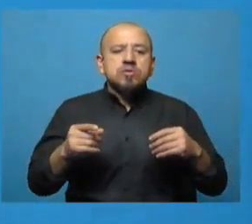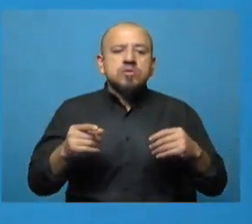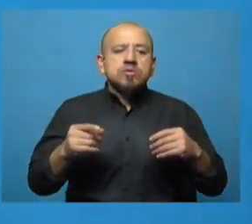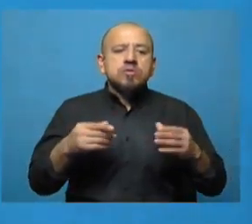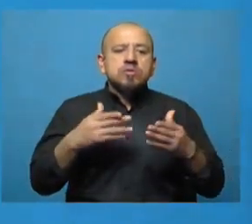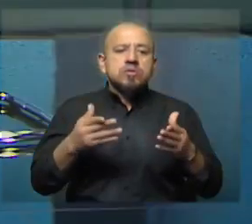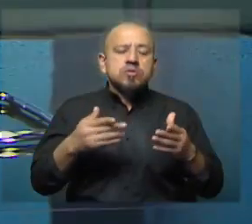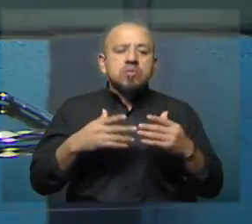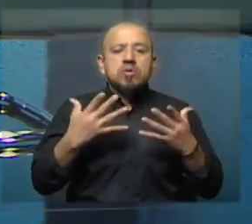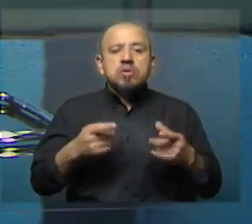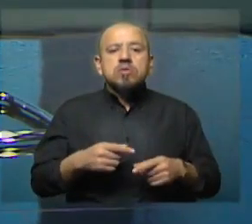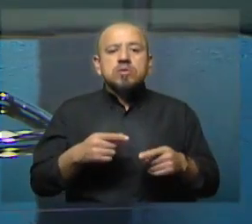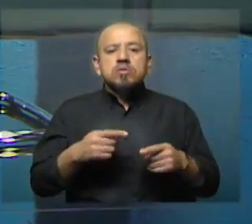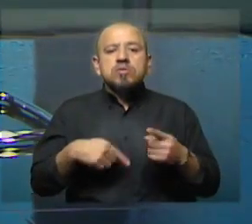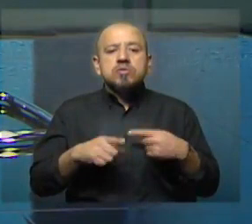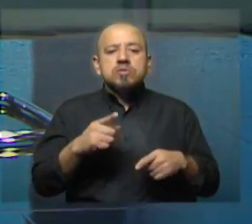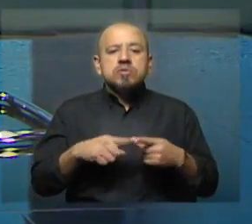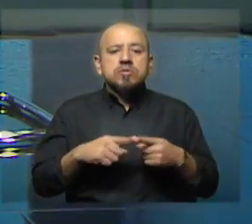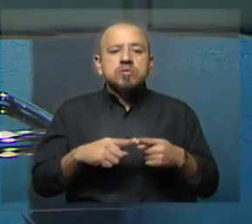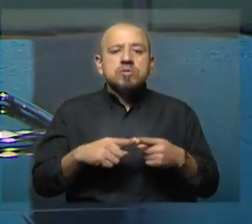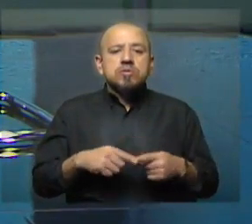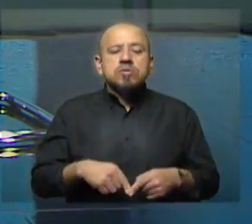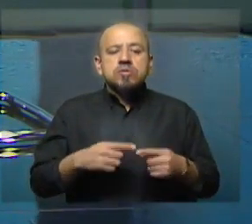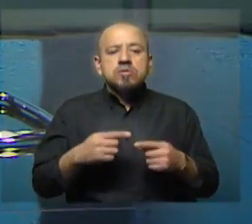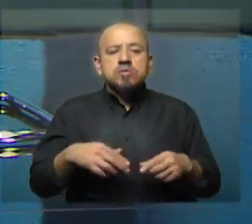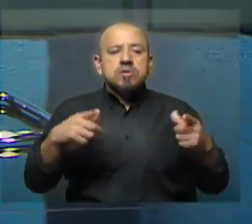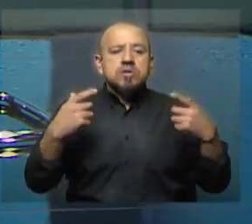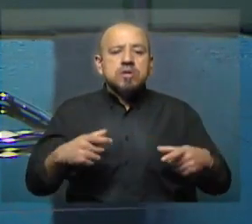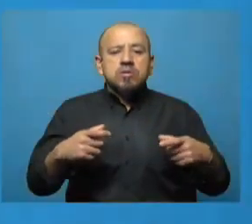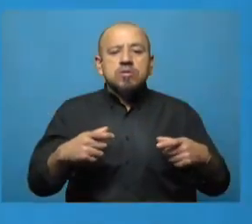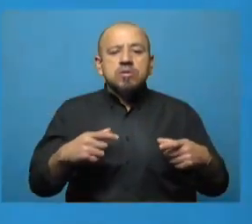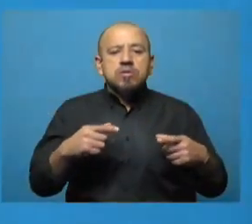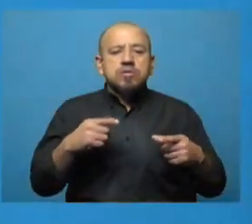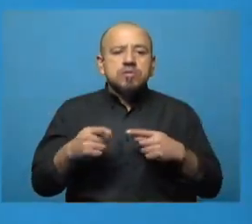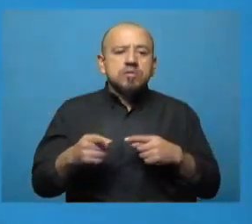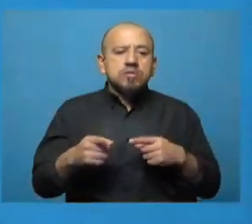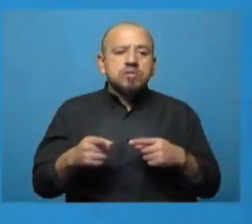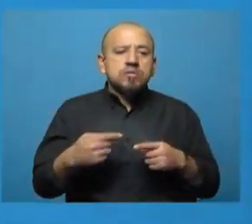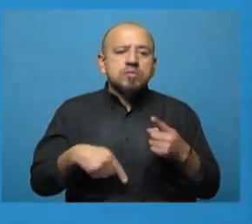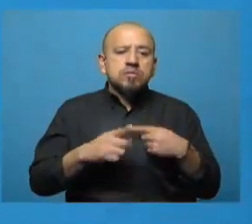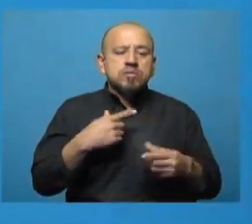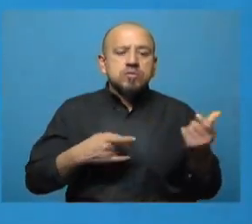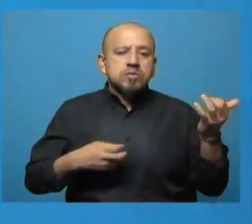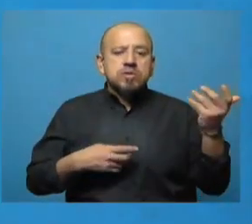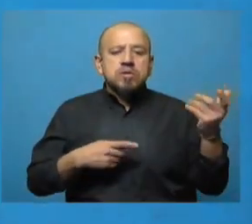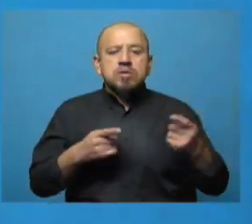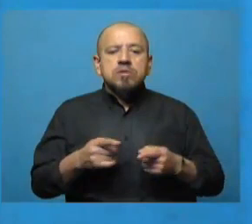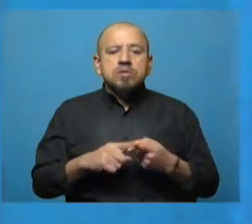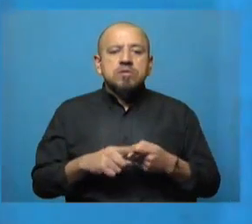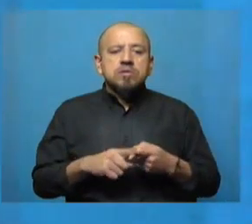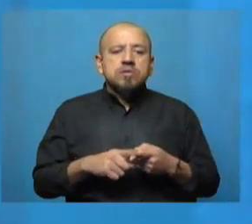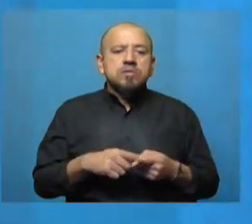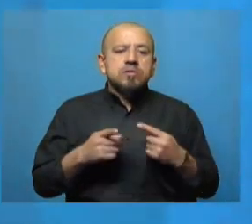como quiero que suene bueno el disco lo hice y lo presente con una banda también porque pero yo con la guitarra solo